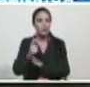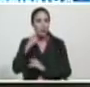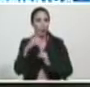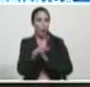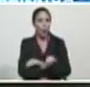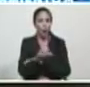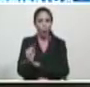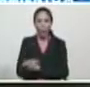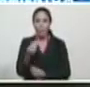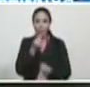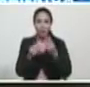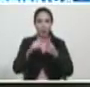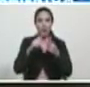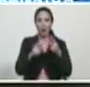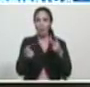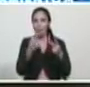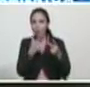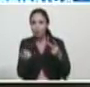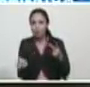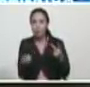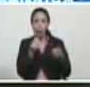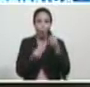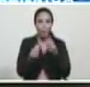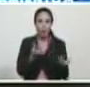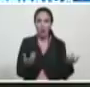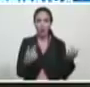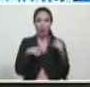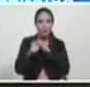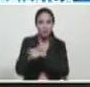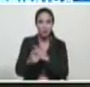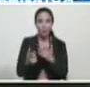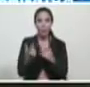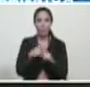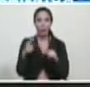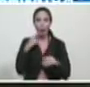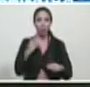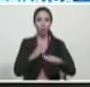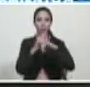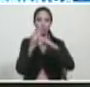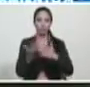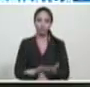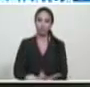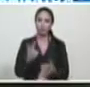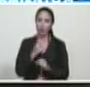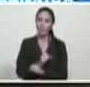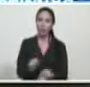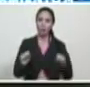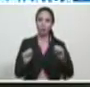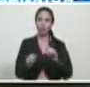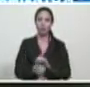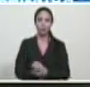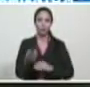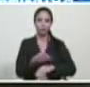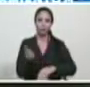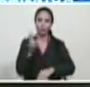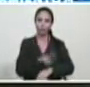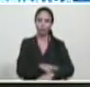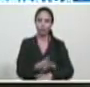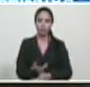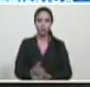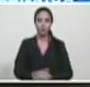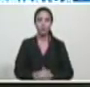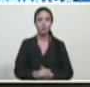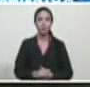alimento. Es una de las medidas económicas, de guerra económica, más criminales, más